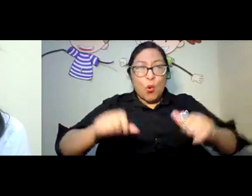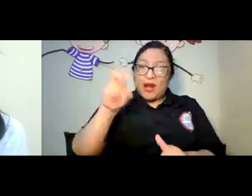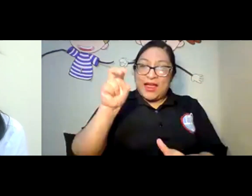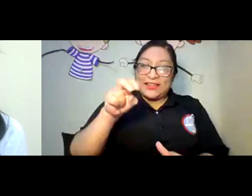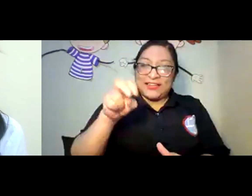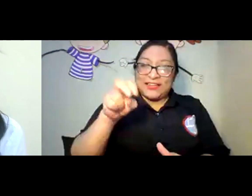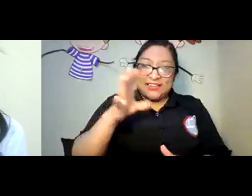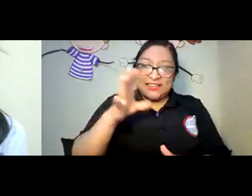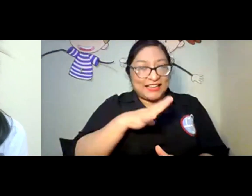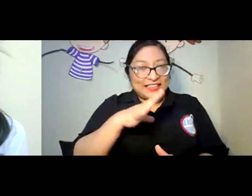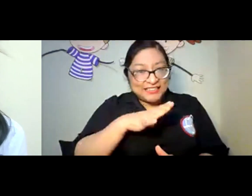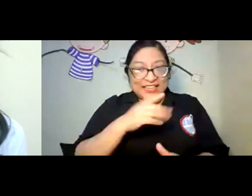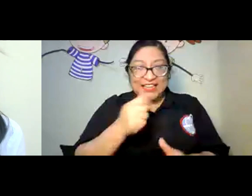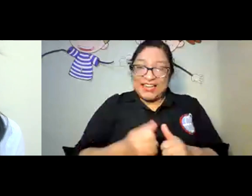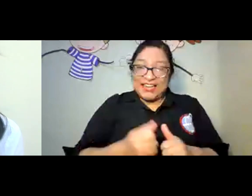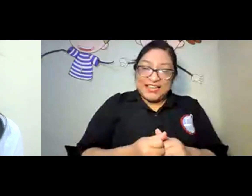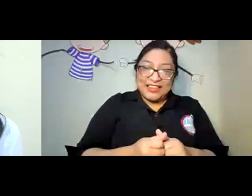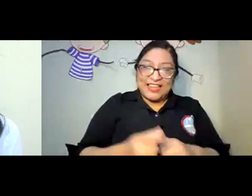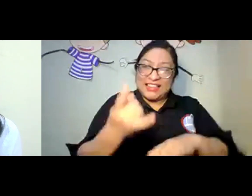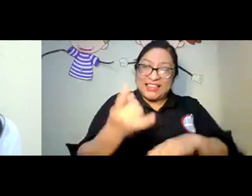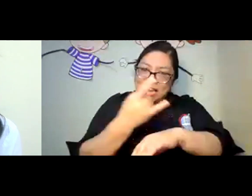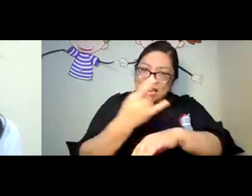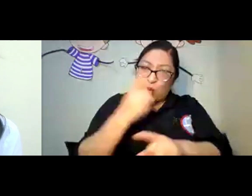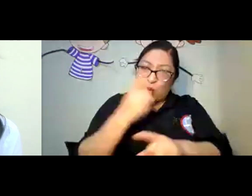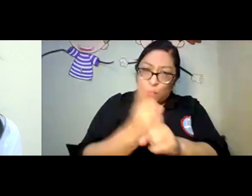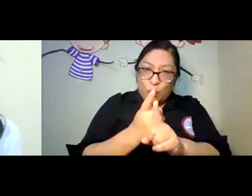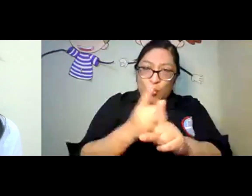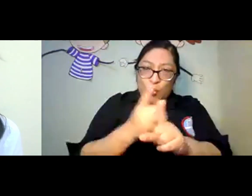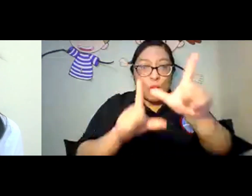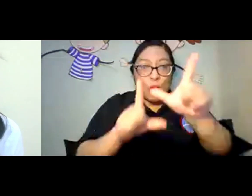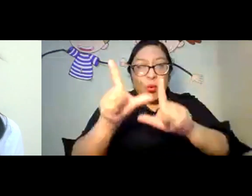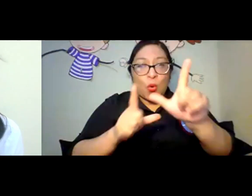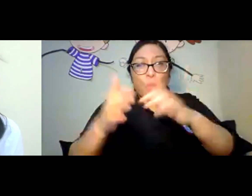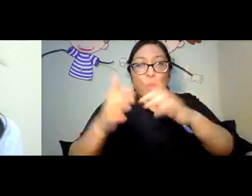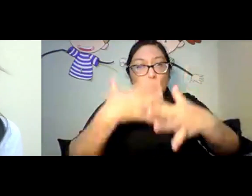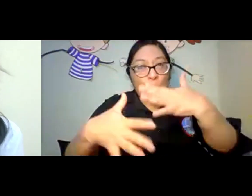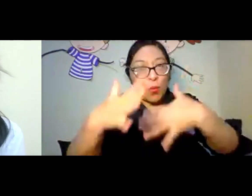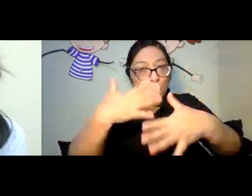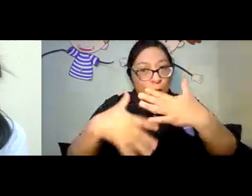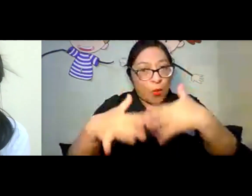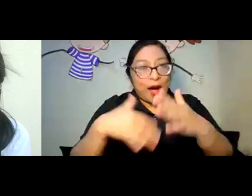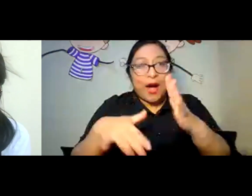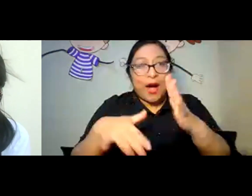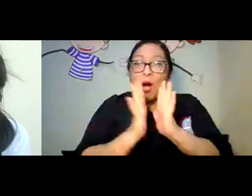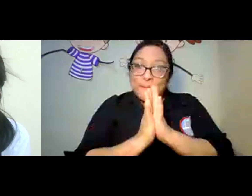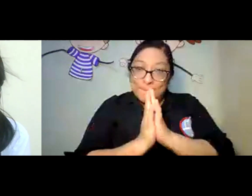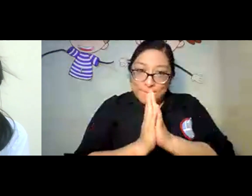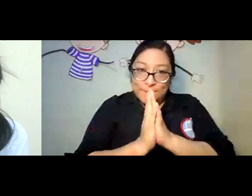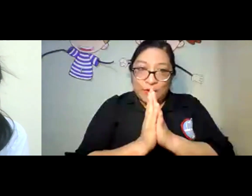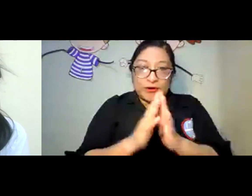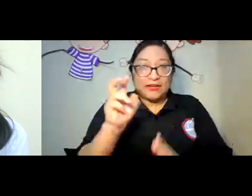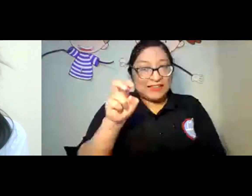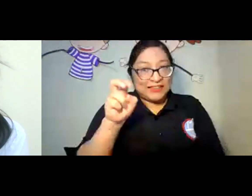del manejo y del uso adecuado de la lengua de señas. Así que, por favor, necesito